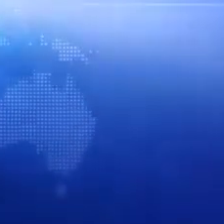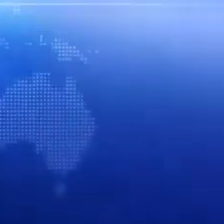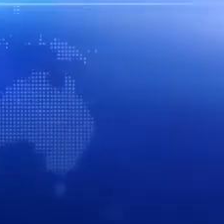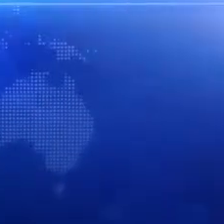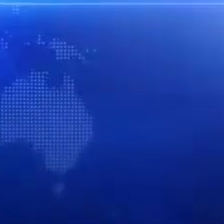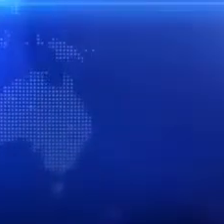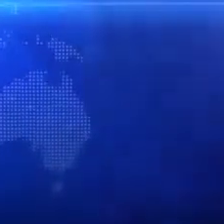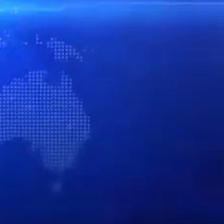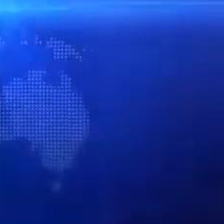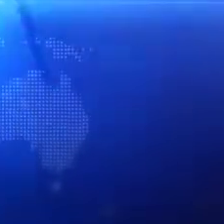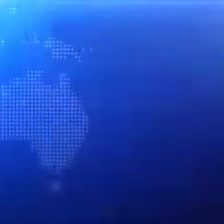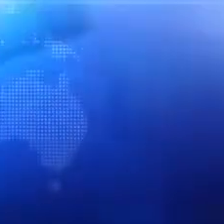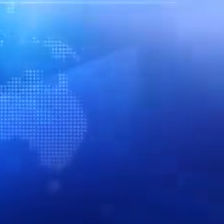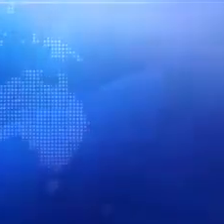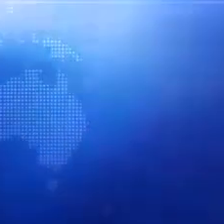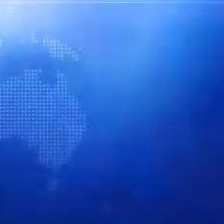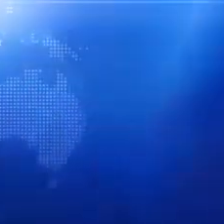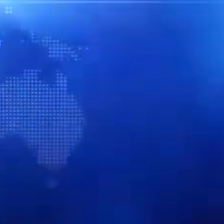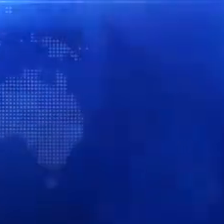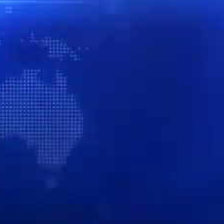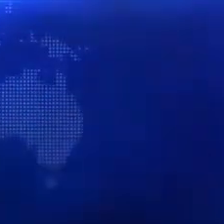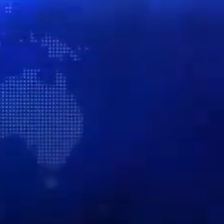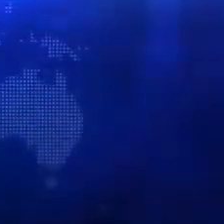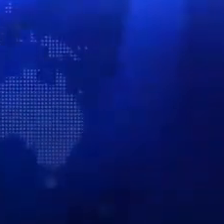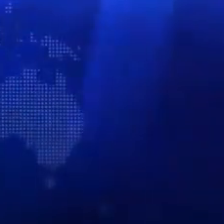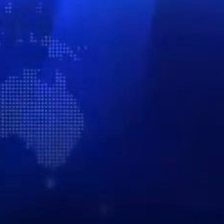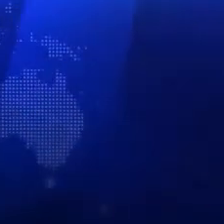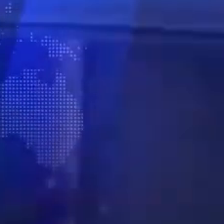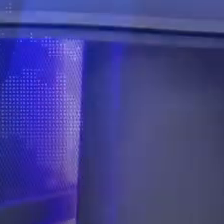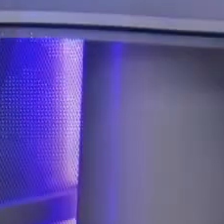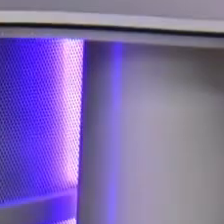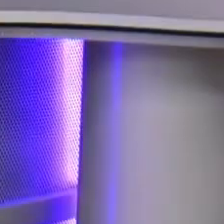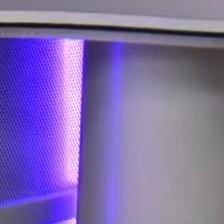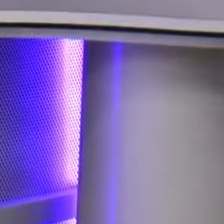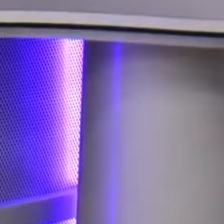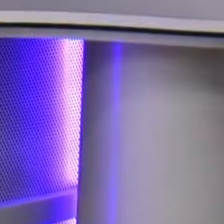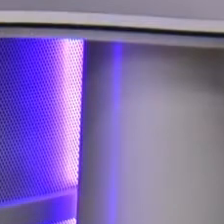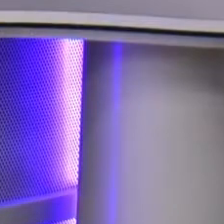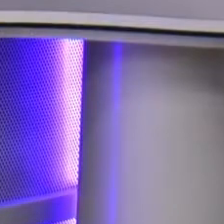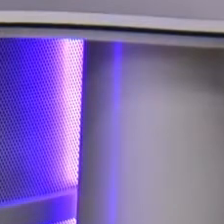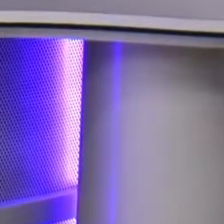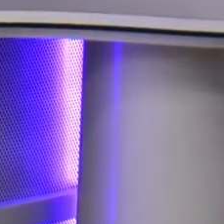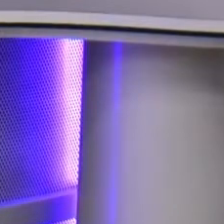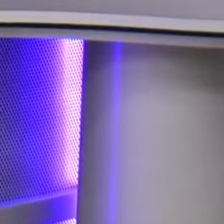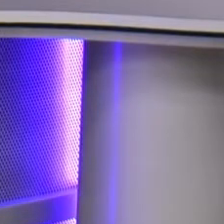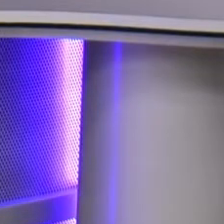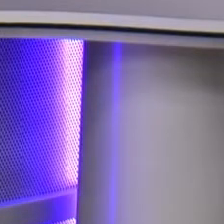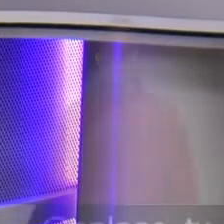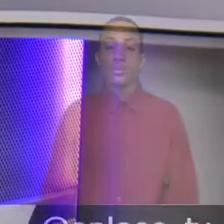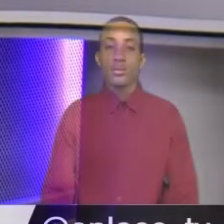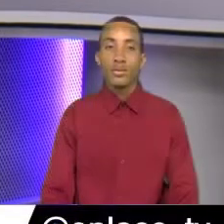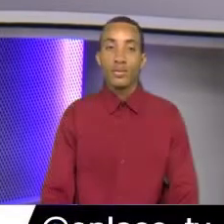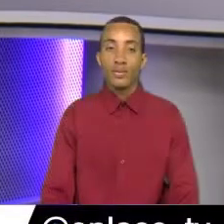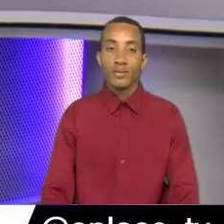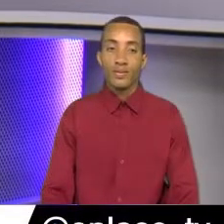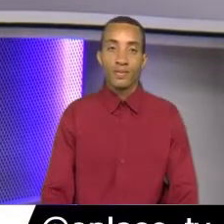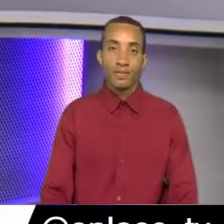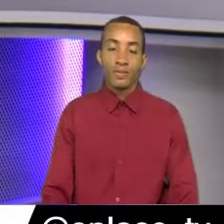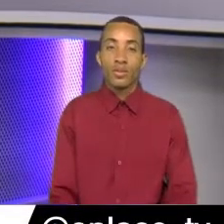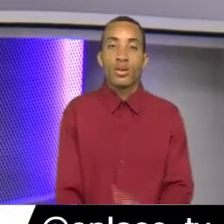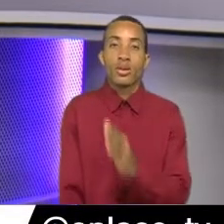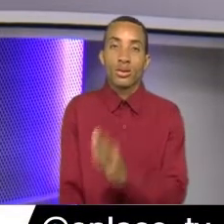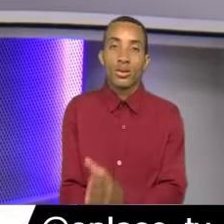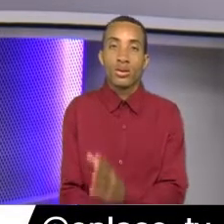Continuamos. Continuamos con más información en Enlace